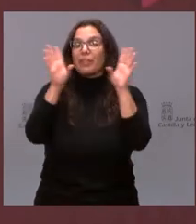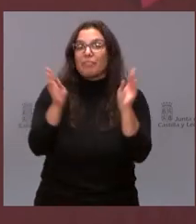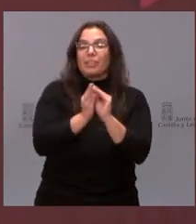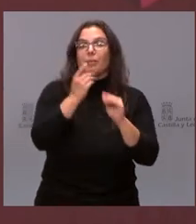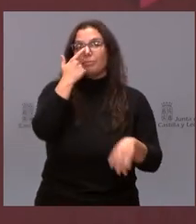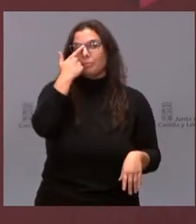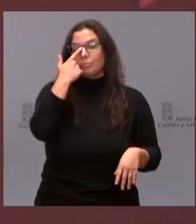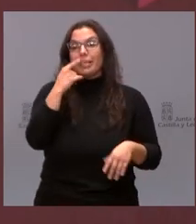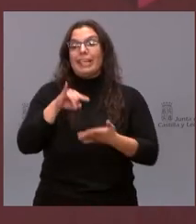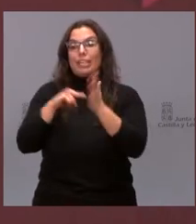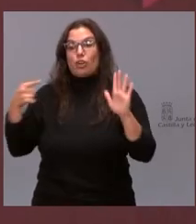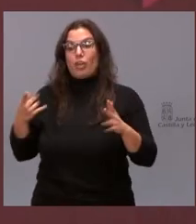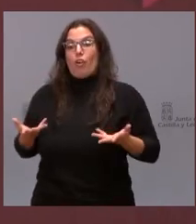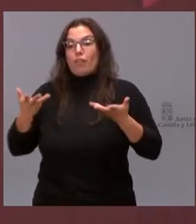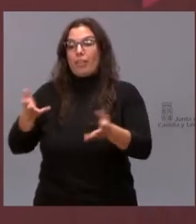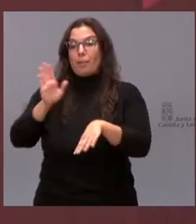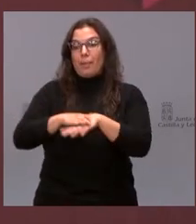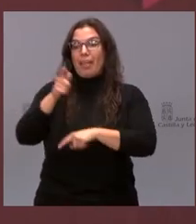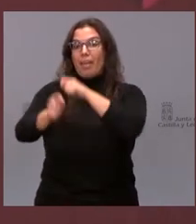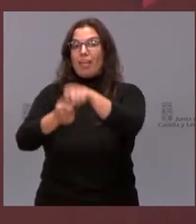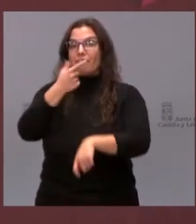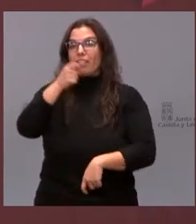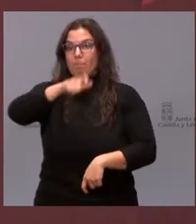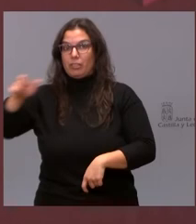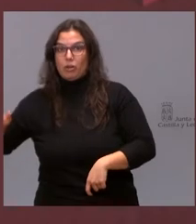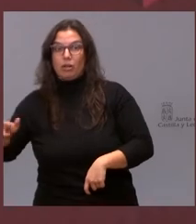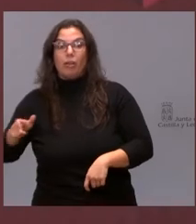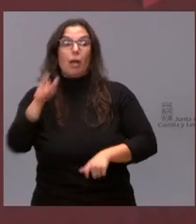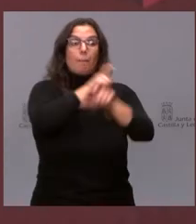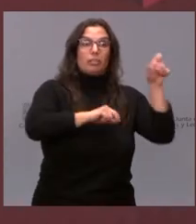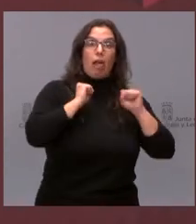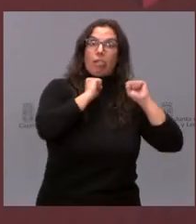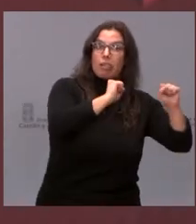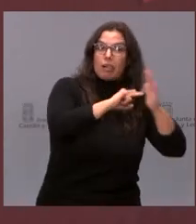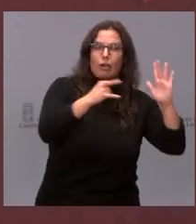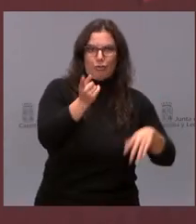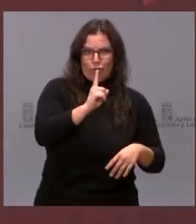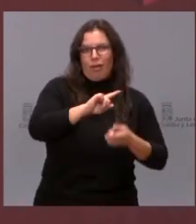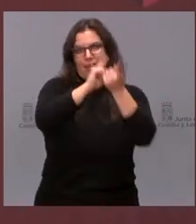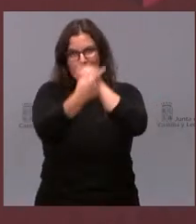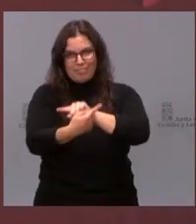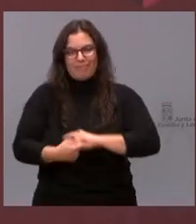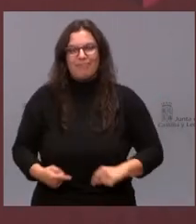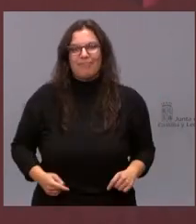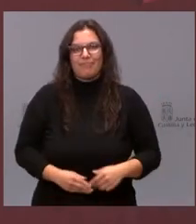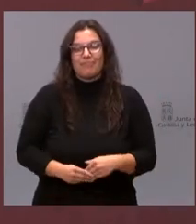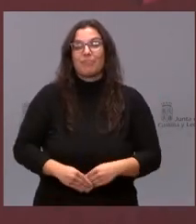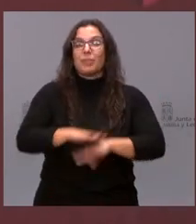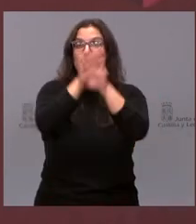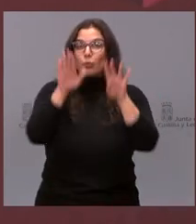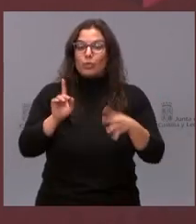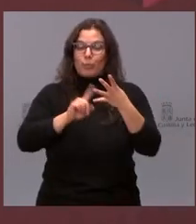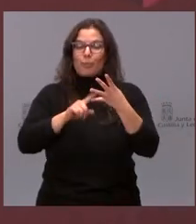tecnología al servicio de las personas y no las personas al servicio de la tecnología. Y por último, la